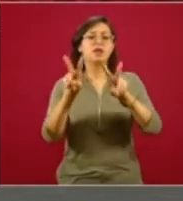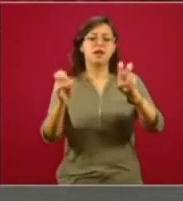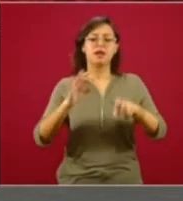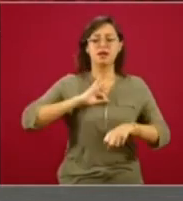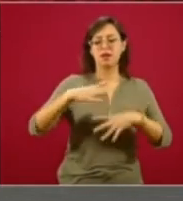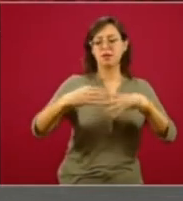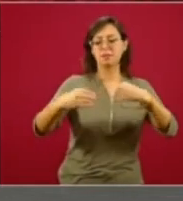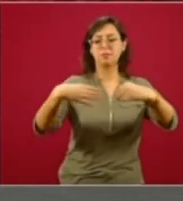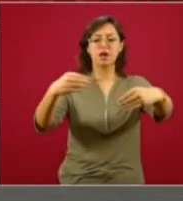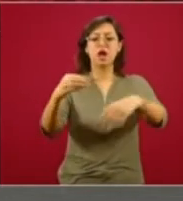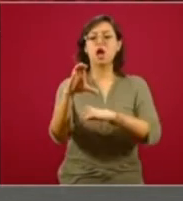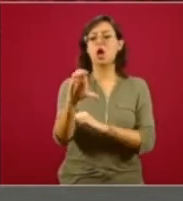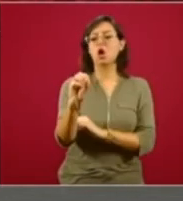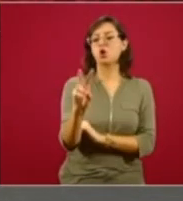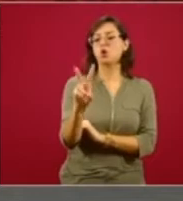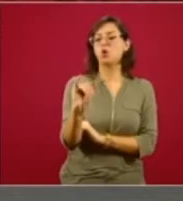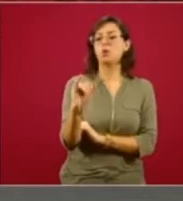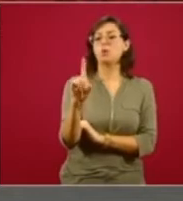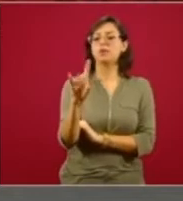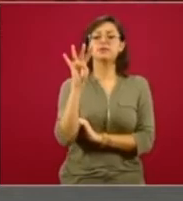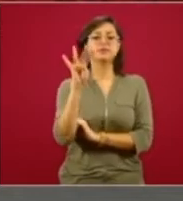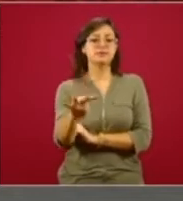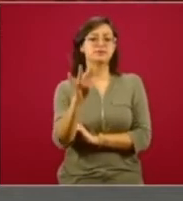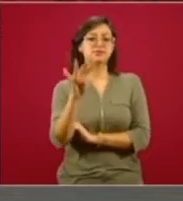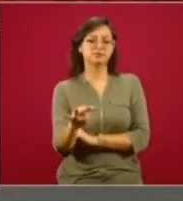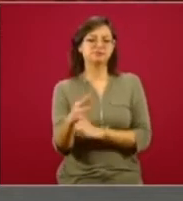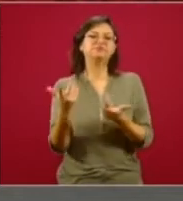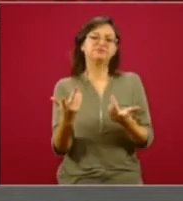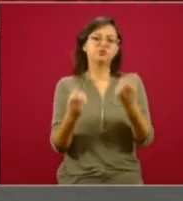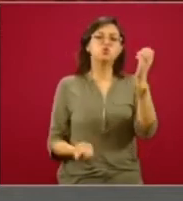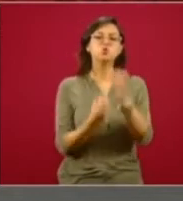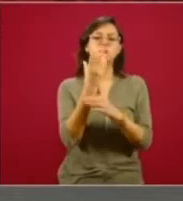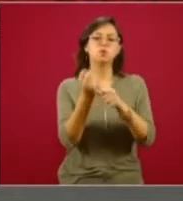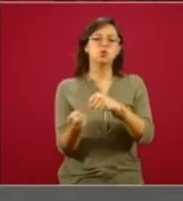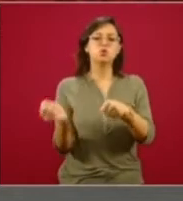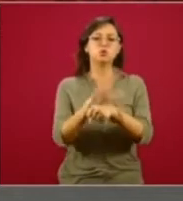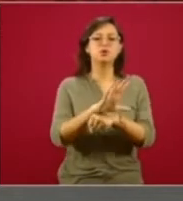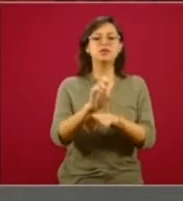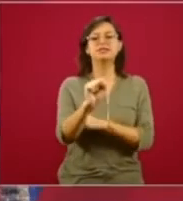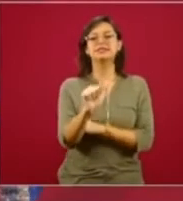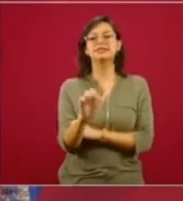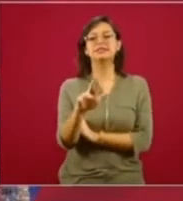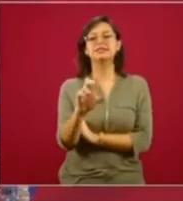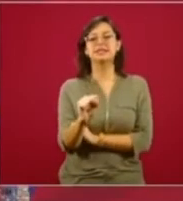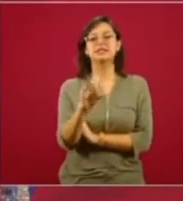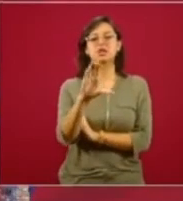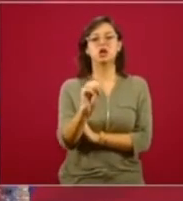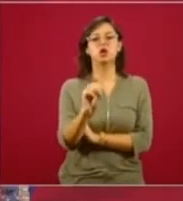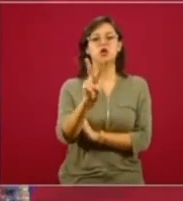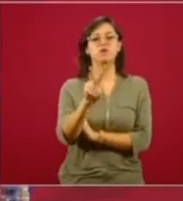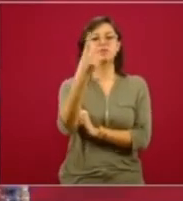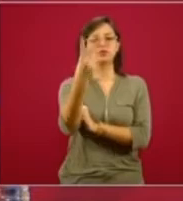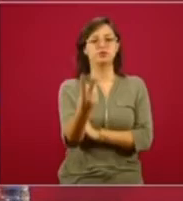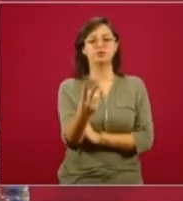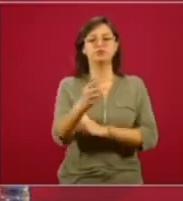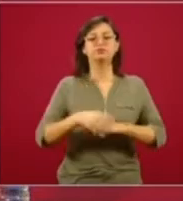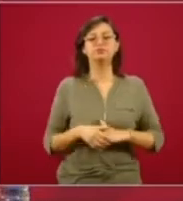de COVID-19, la pandemia causada por el nuevo coronavirus SARS-CoV-2.